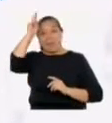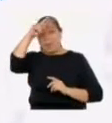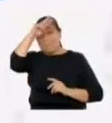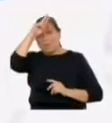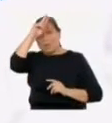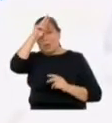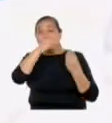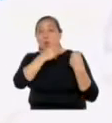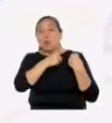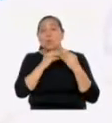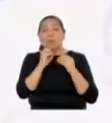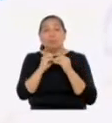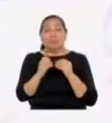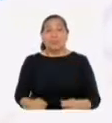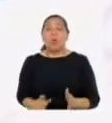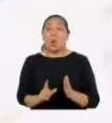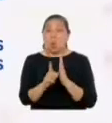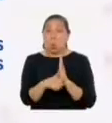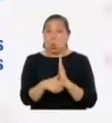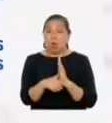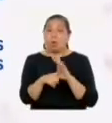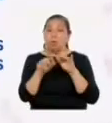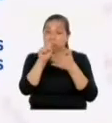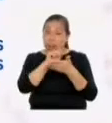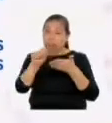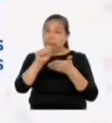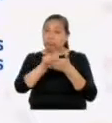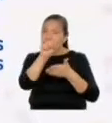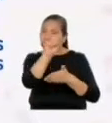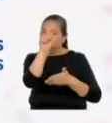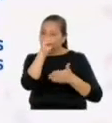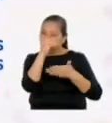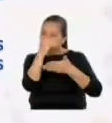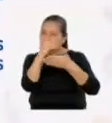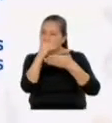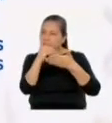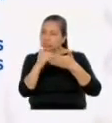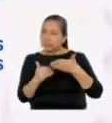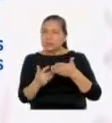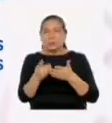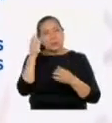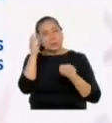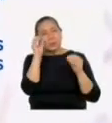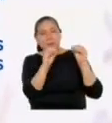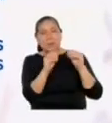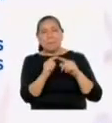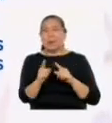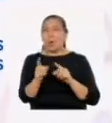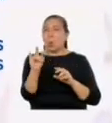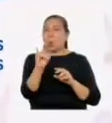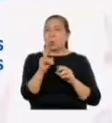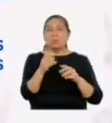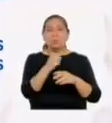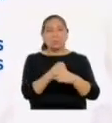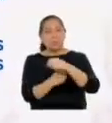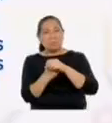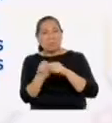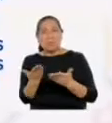Perú en su rol como curanderas. Luego, redacta un párrafo en el que apoyes tus argumentos,